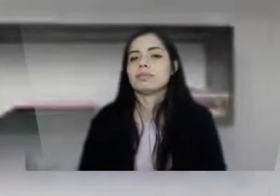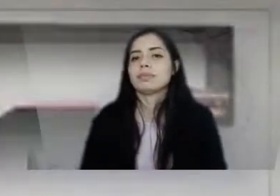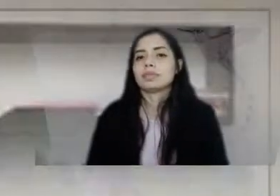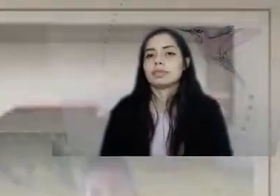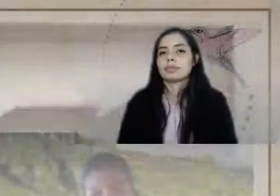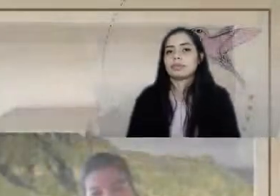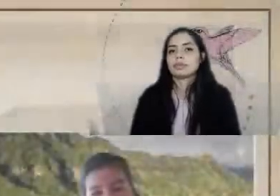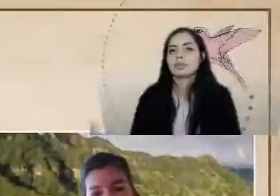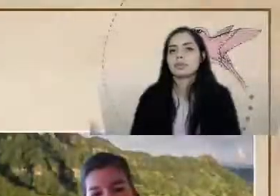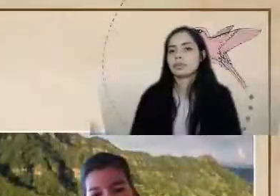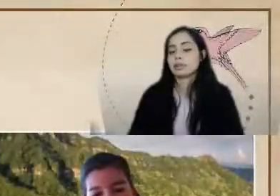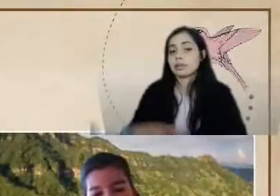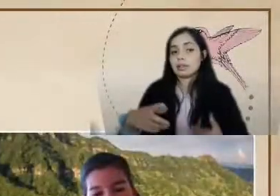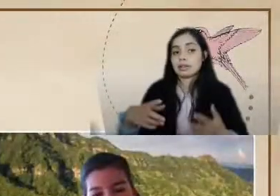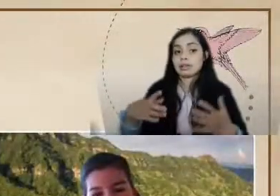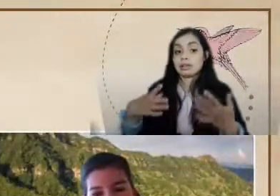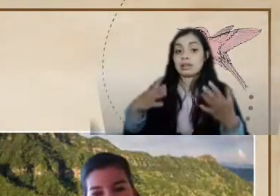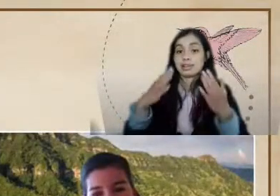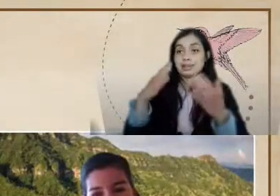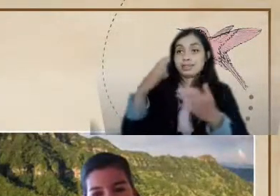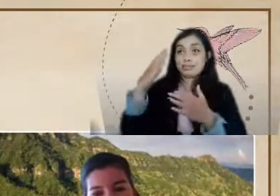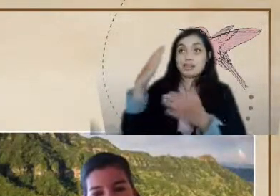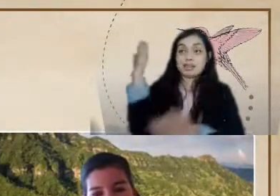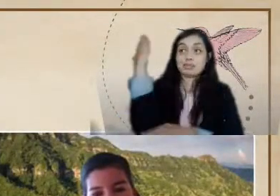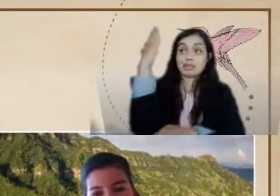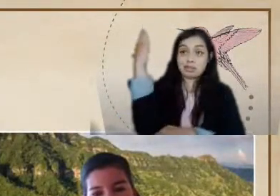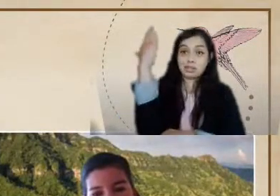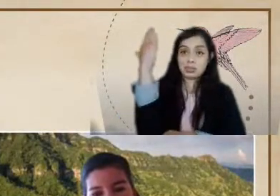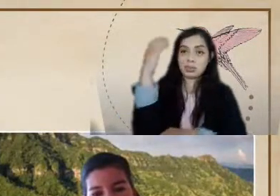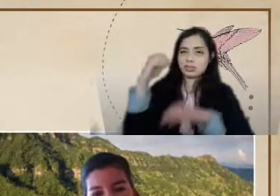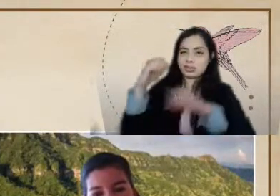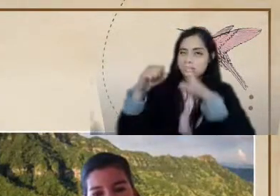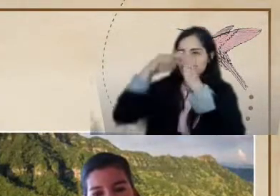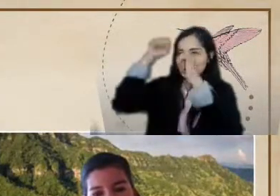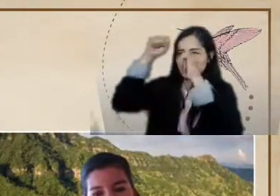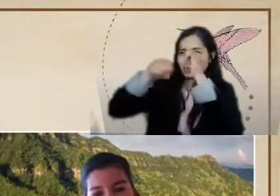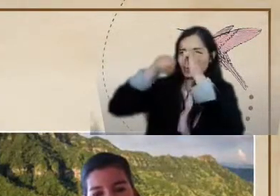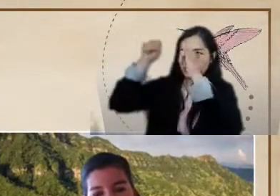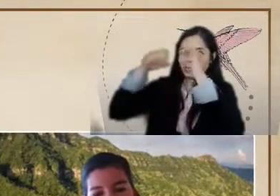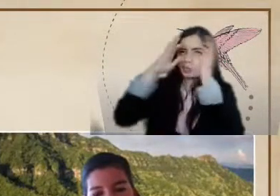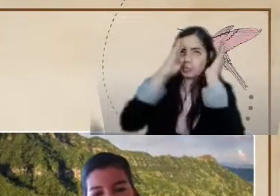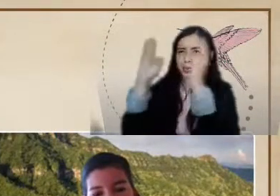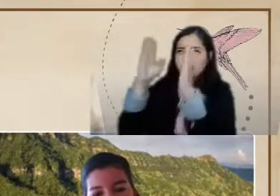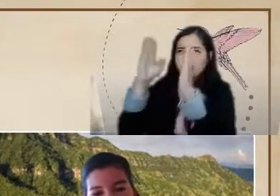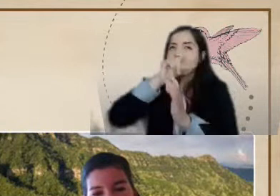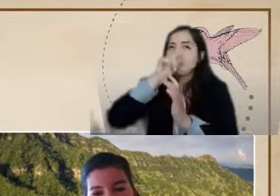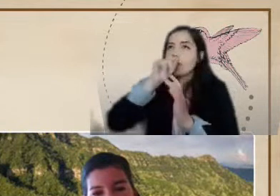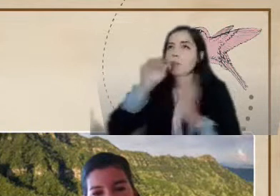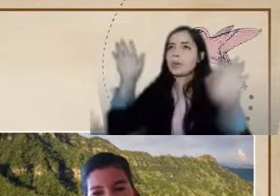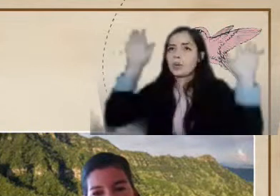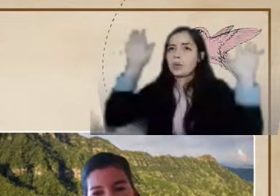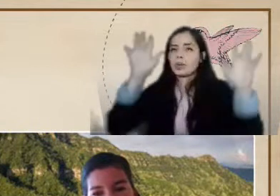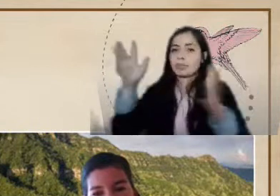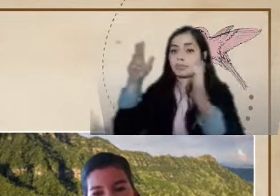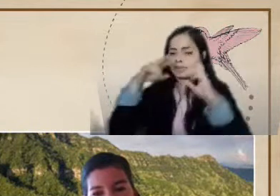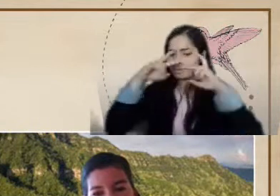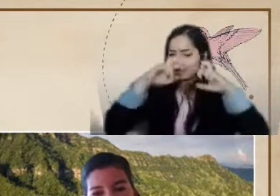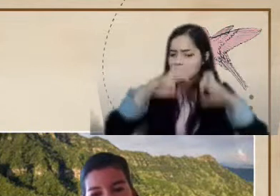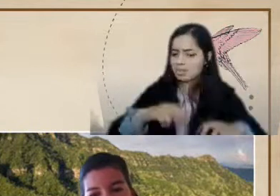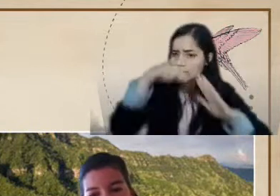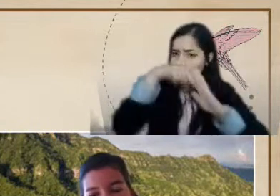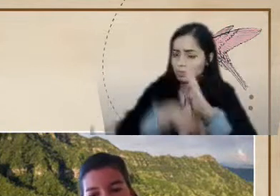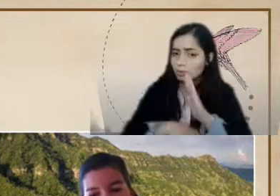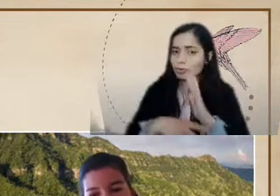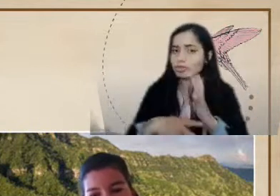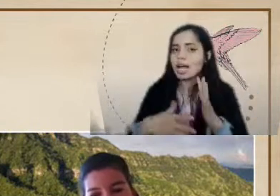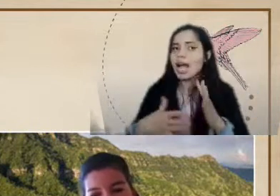aviturismo, nos pregunta Carlos Moreno. Quisiera saber quién de nuestros panelistas quisiera darle respuesta